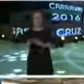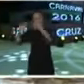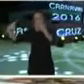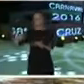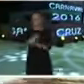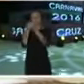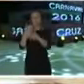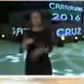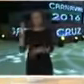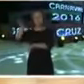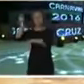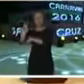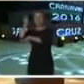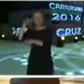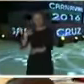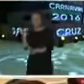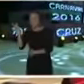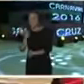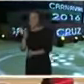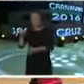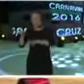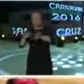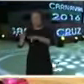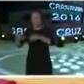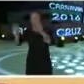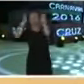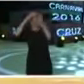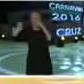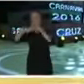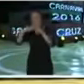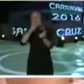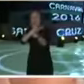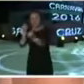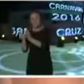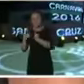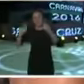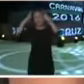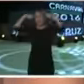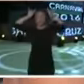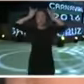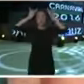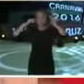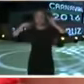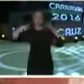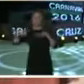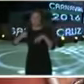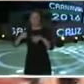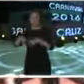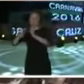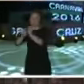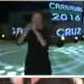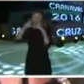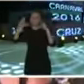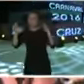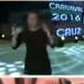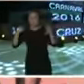De Fuerteventura vengo, tierra de cabras y queso. De cabras tengo los cuernos y encorvada estoy de peso. Mi pelo de